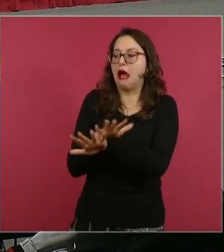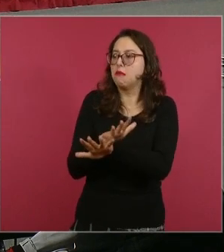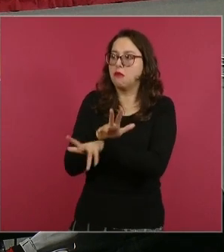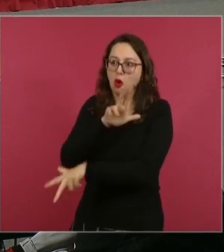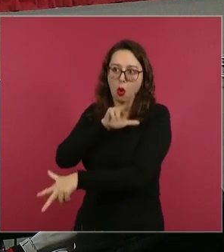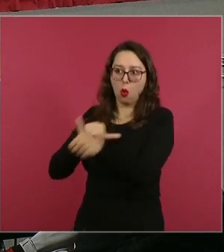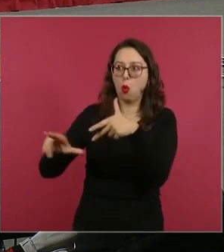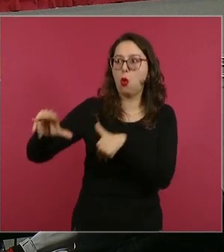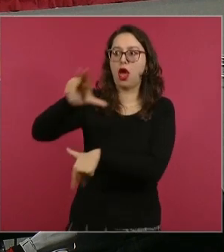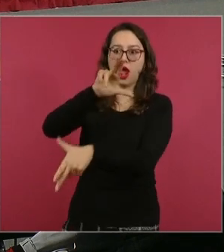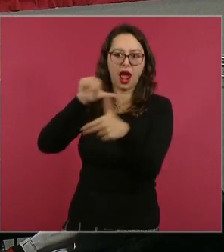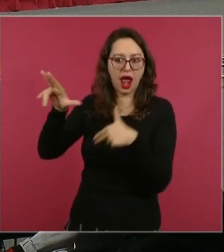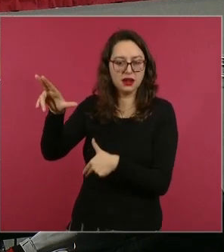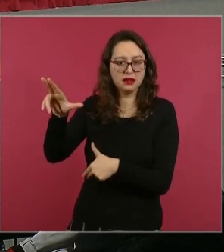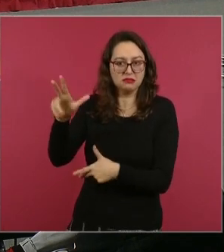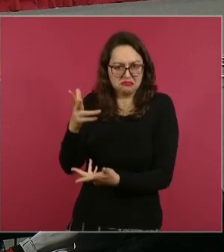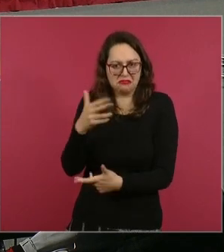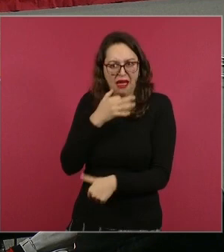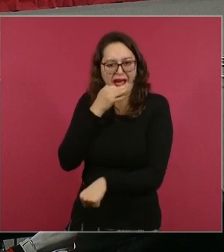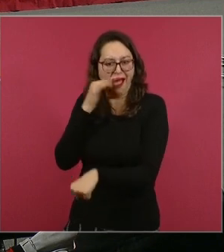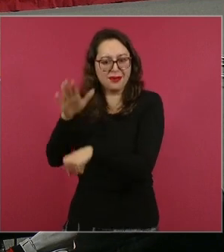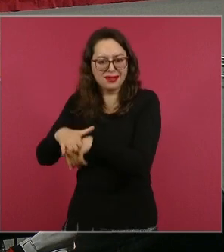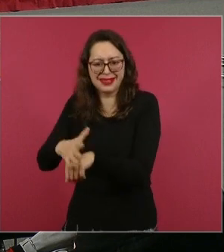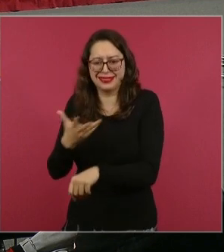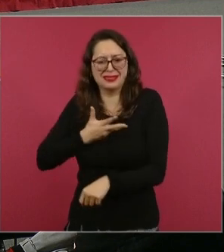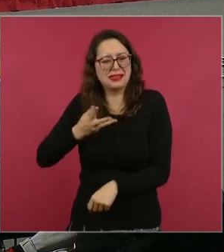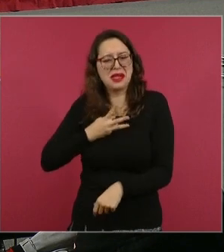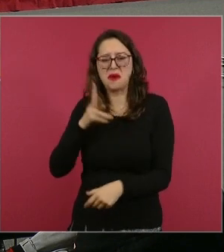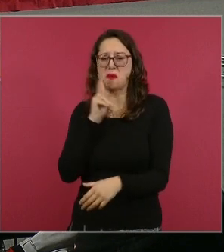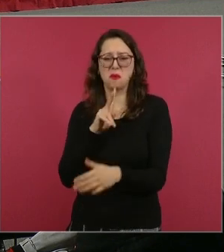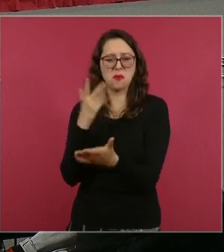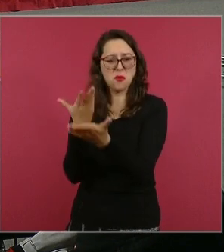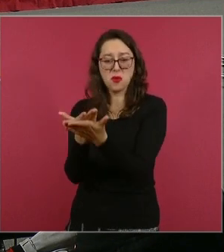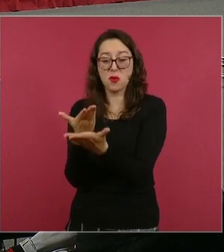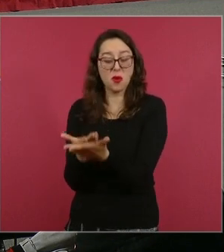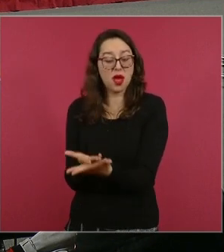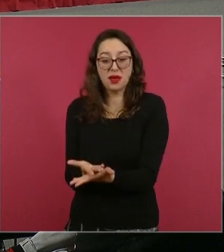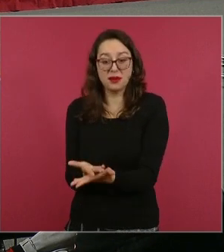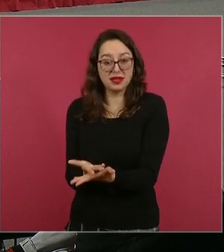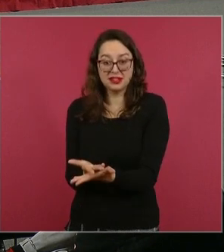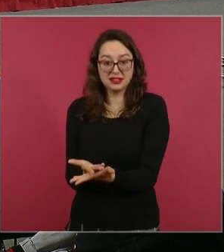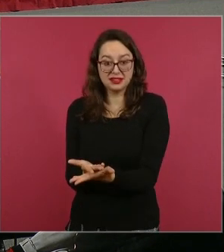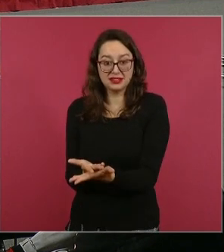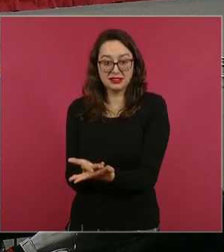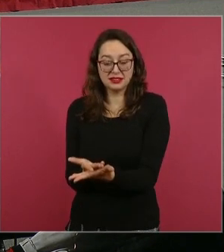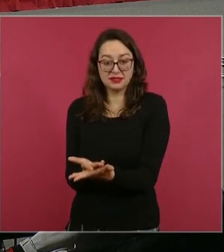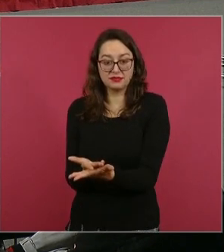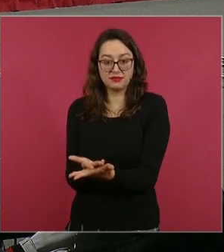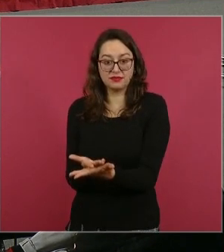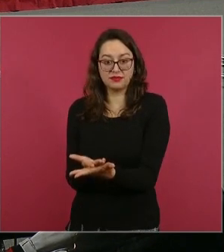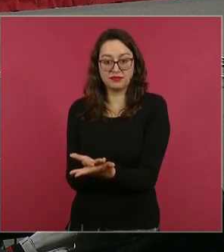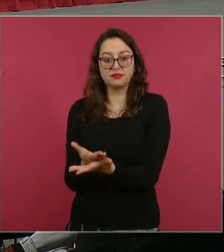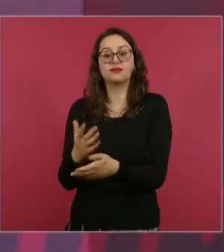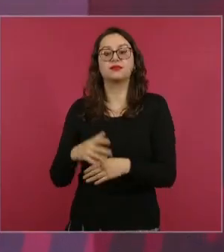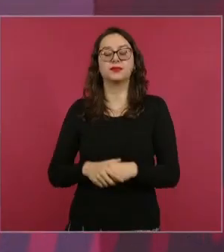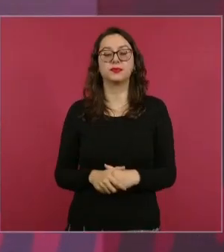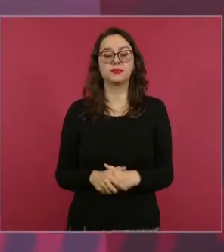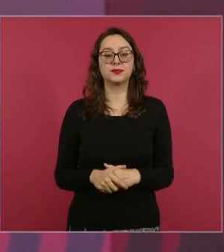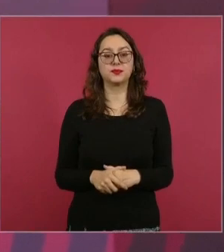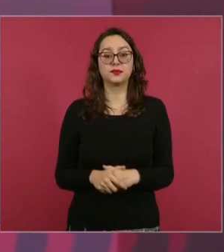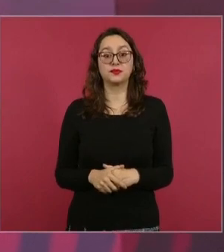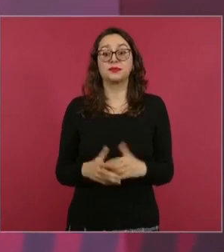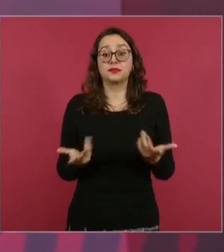constancia porque aún cuando se desarrolló